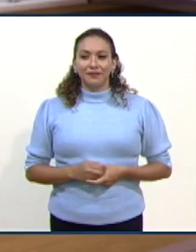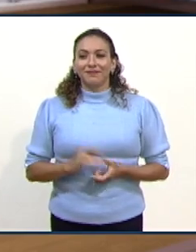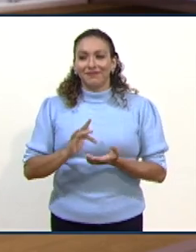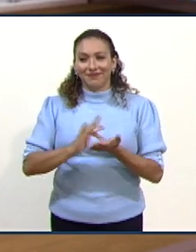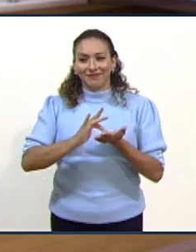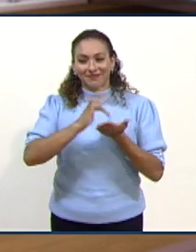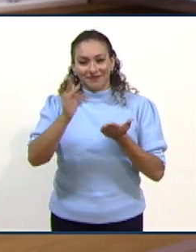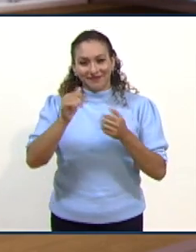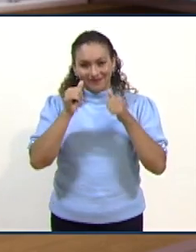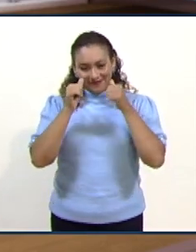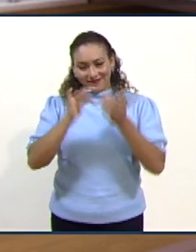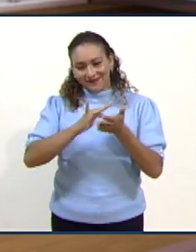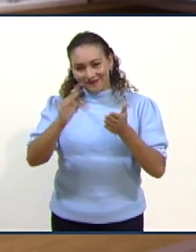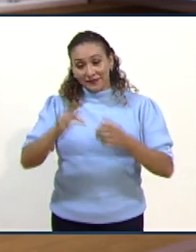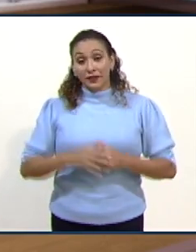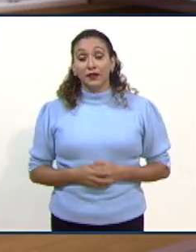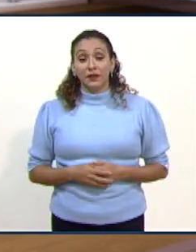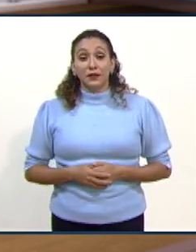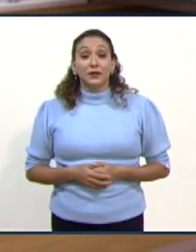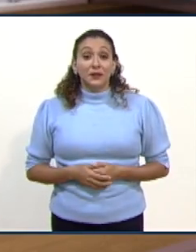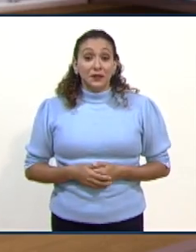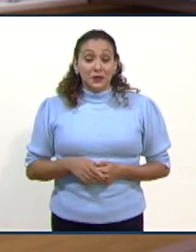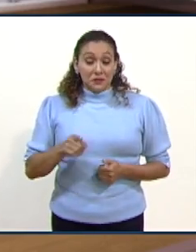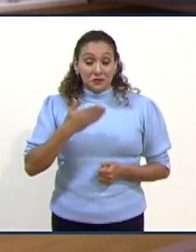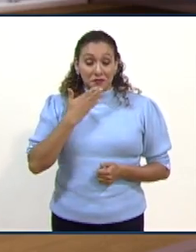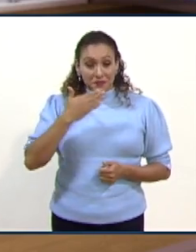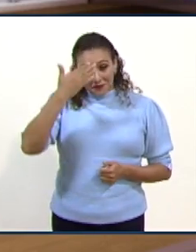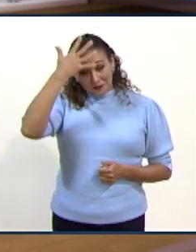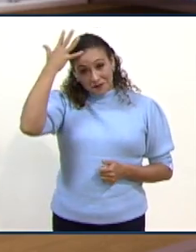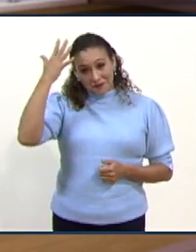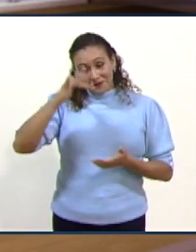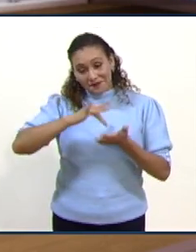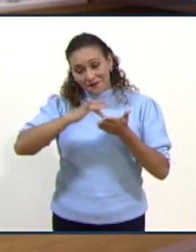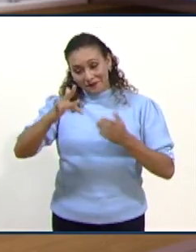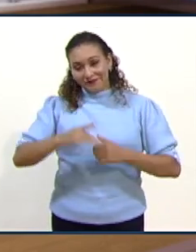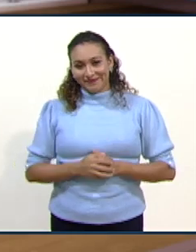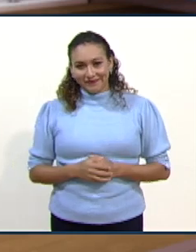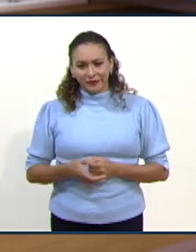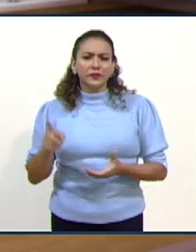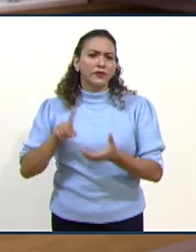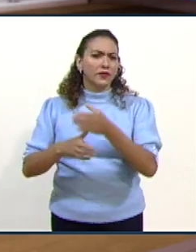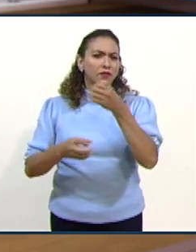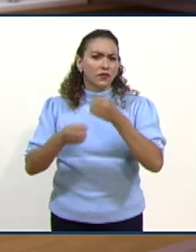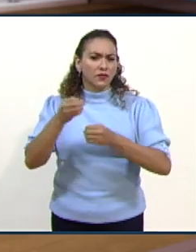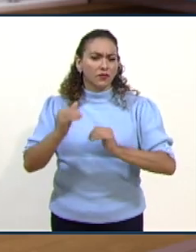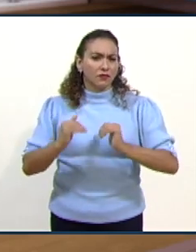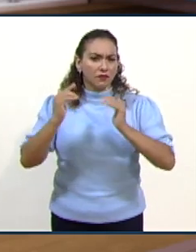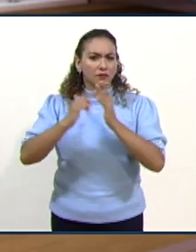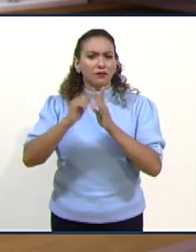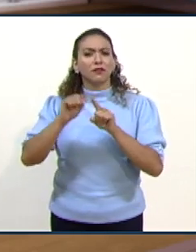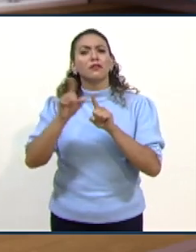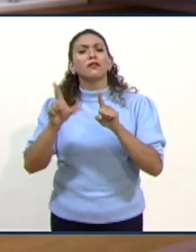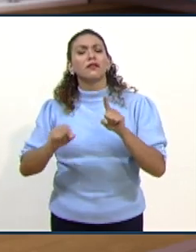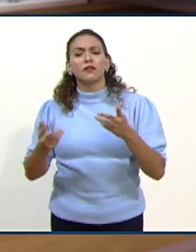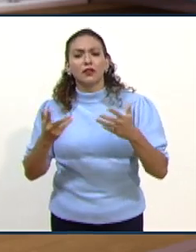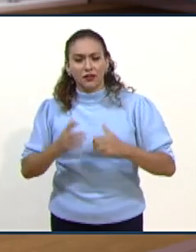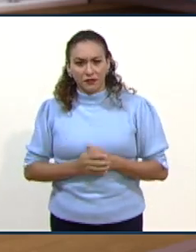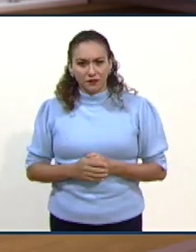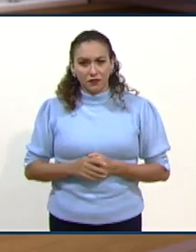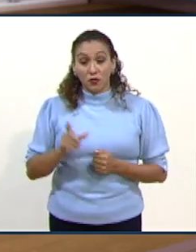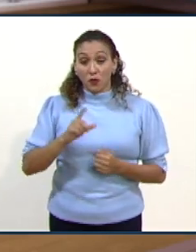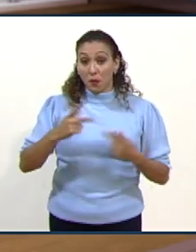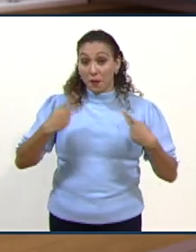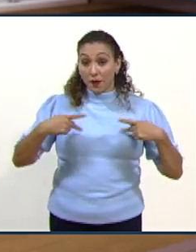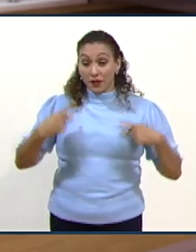muchas gracias por el reporte, Mario, como siempre muy completo. Y la Suprema Corte recordó que al determinar la prohibición total del